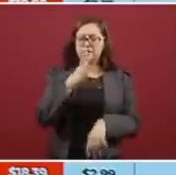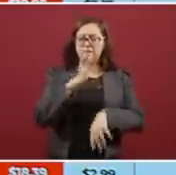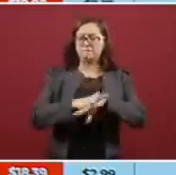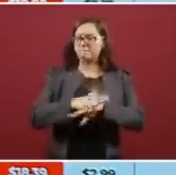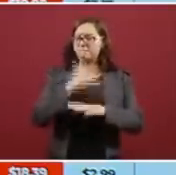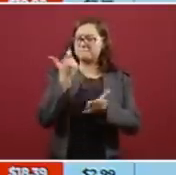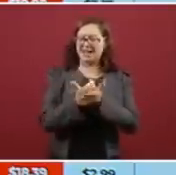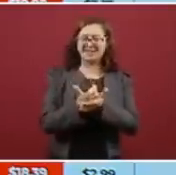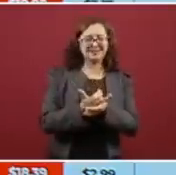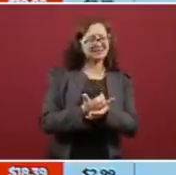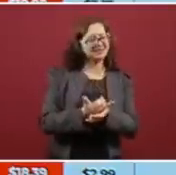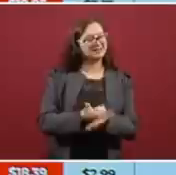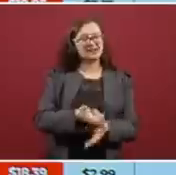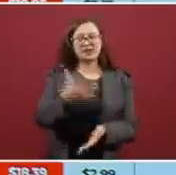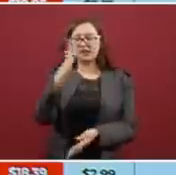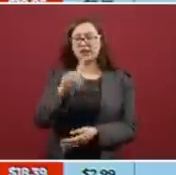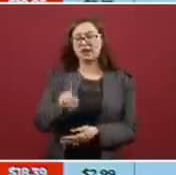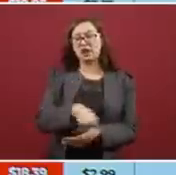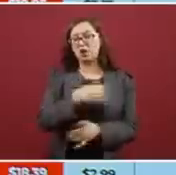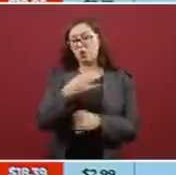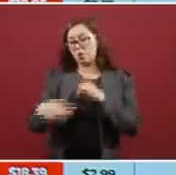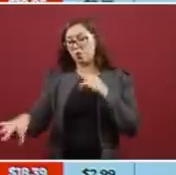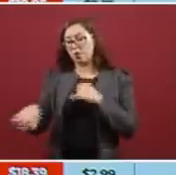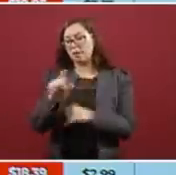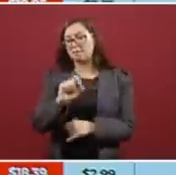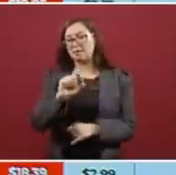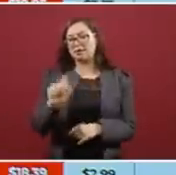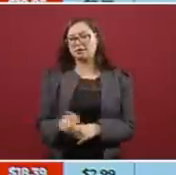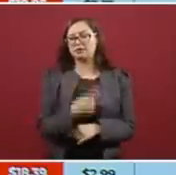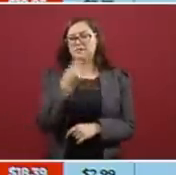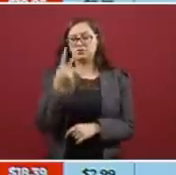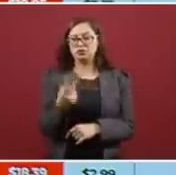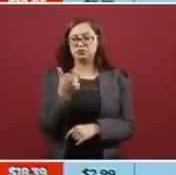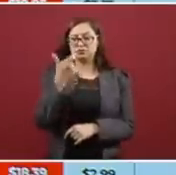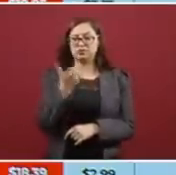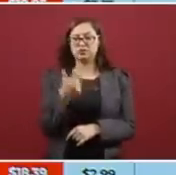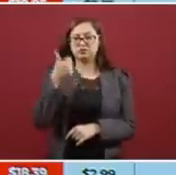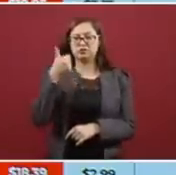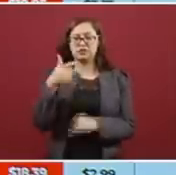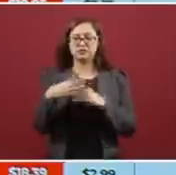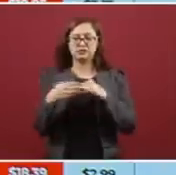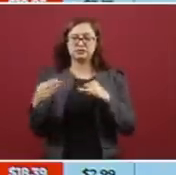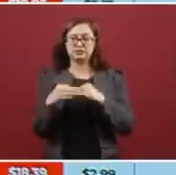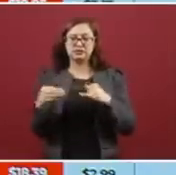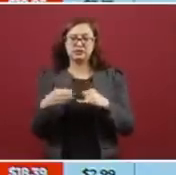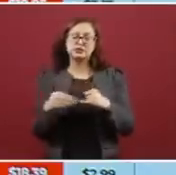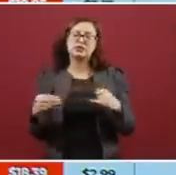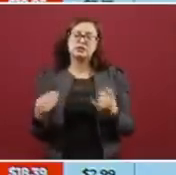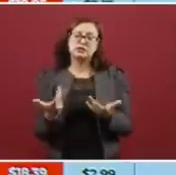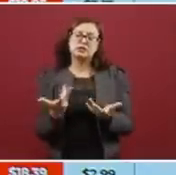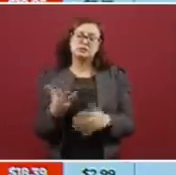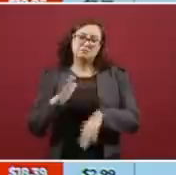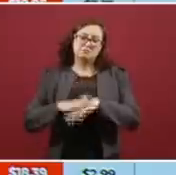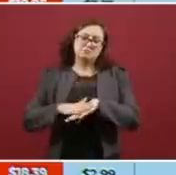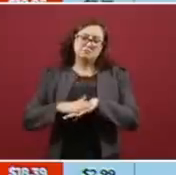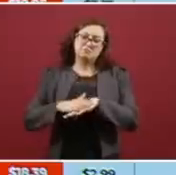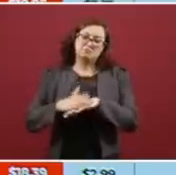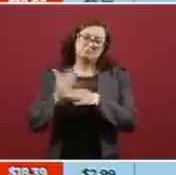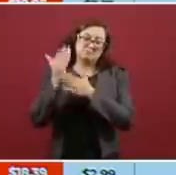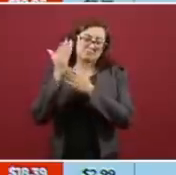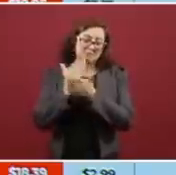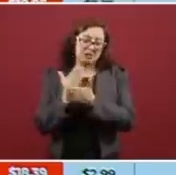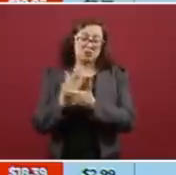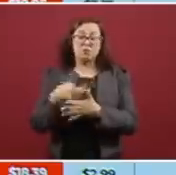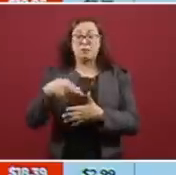máscara de las caras y 22 pesos con 6 centavos digamos que la que tiene el margen más bajo de